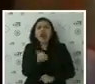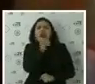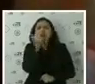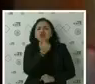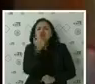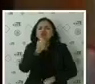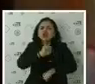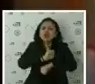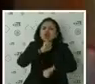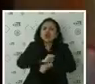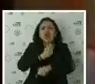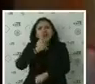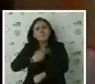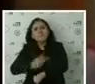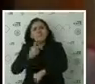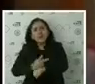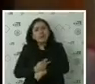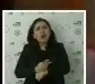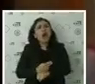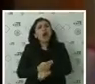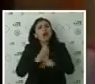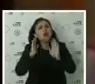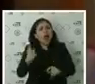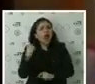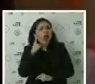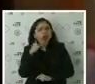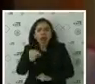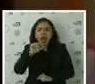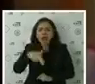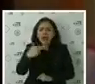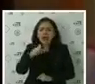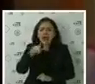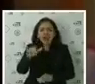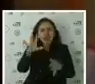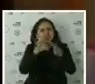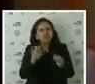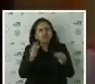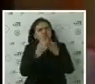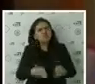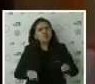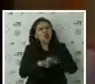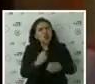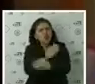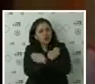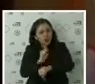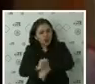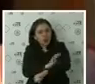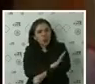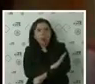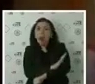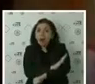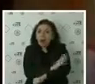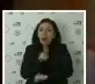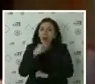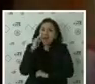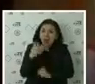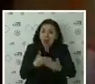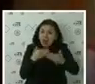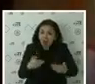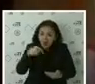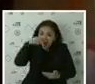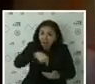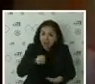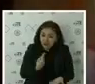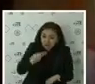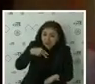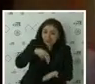secundaria, haya estudiantes de educación media superior. Escuchar a Angélica hablar sobre la importancia de la educación emocional me hace decir a mí, que estoy en un